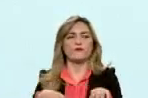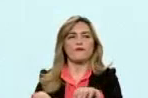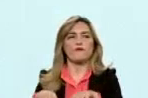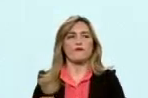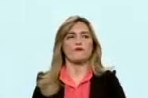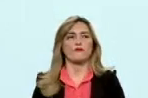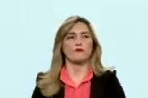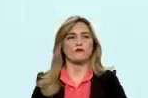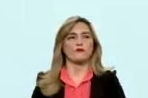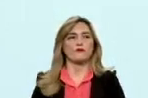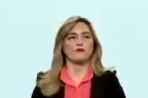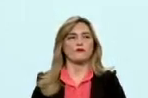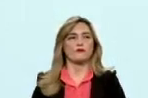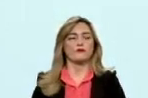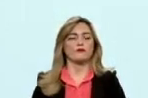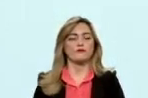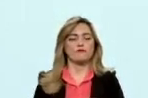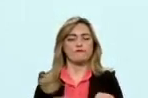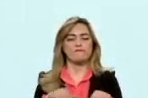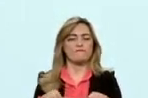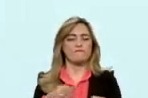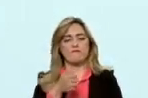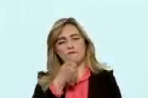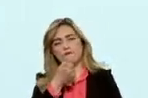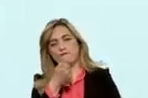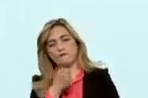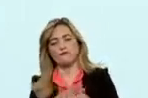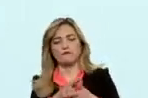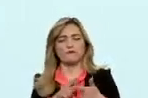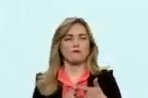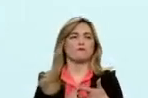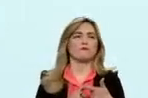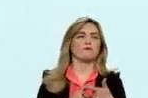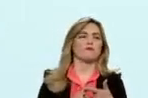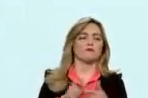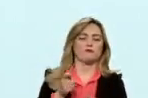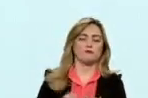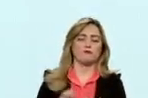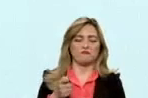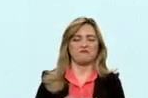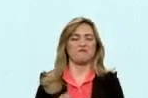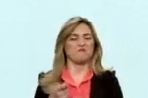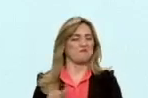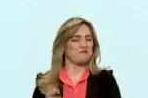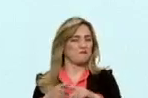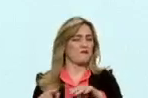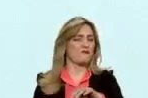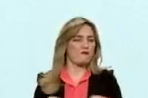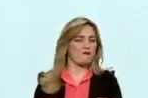como mencionábamos, las actividades del periodismo, las actividades de la abogacía y